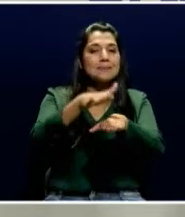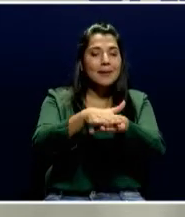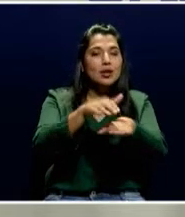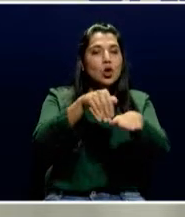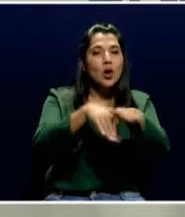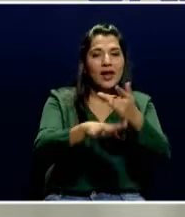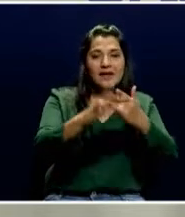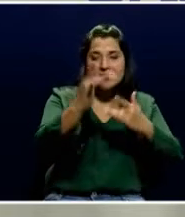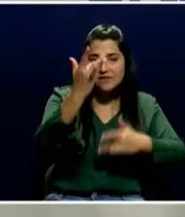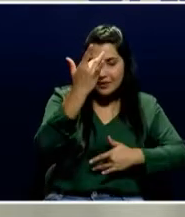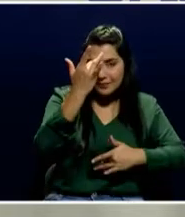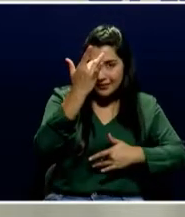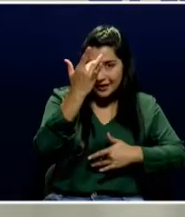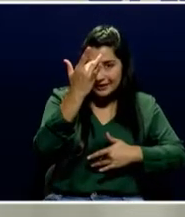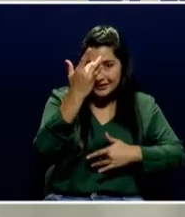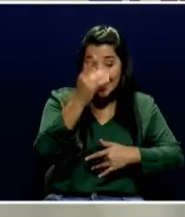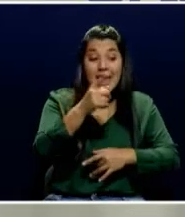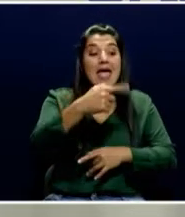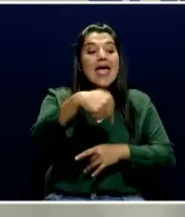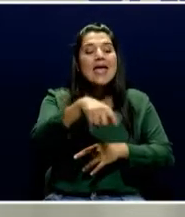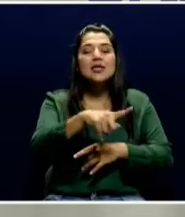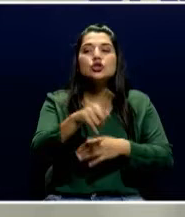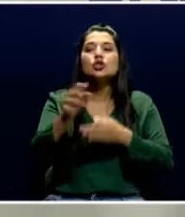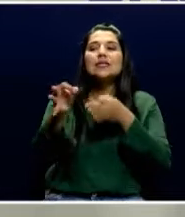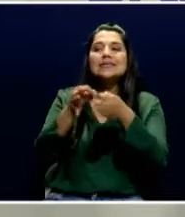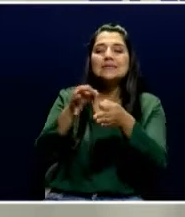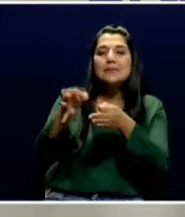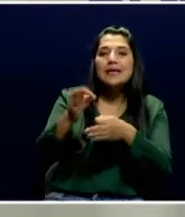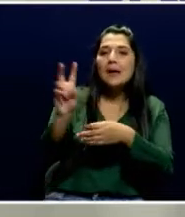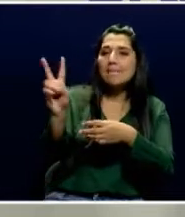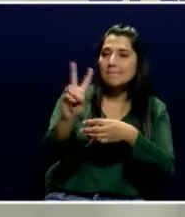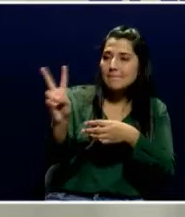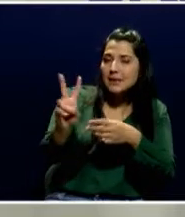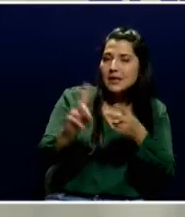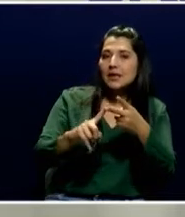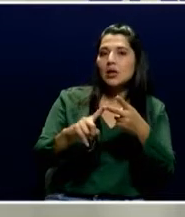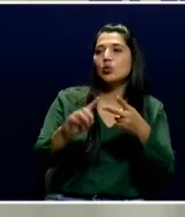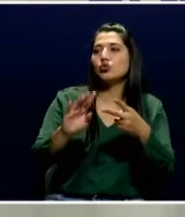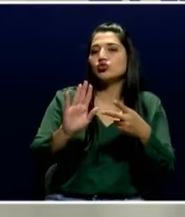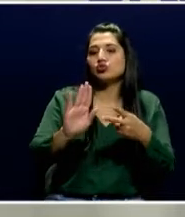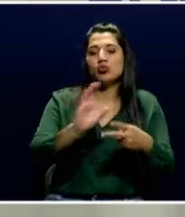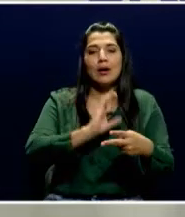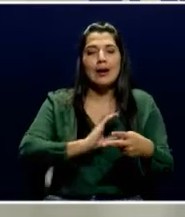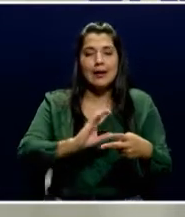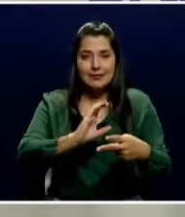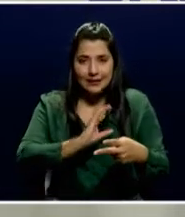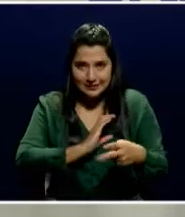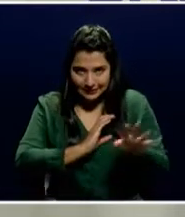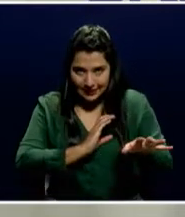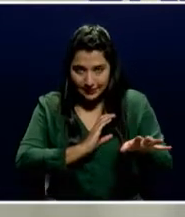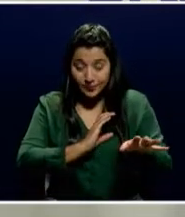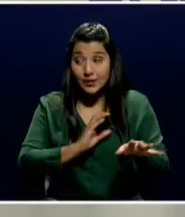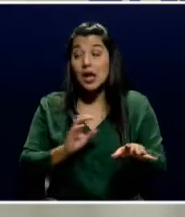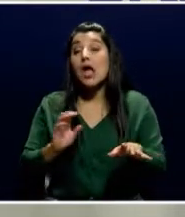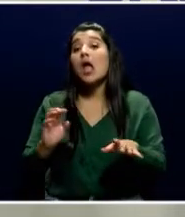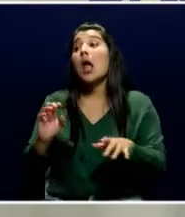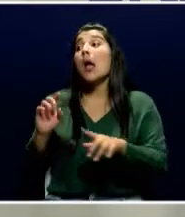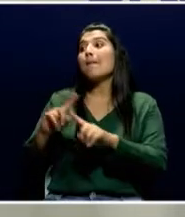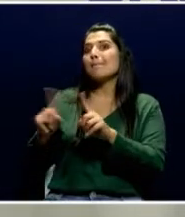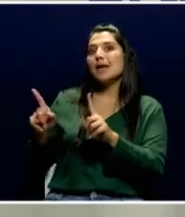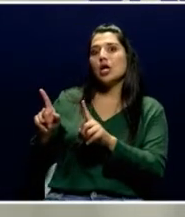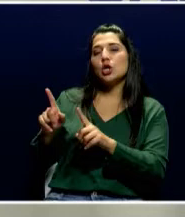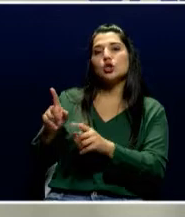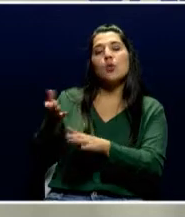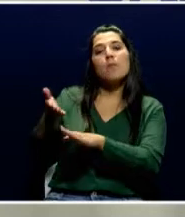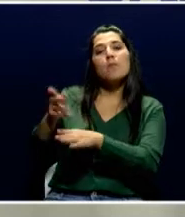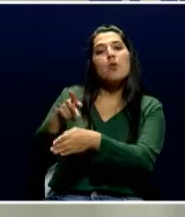caracterizan el virus y su efecto, que es la enfermedad COVID-19, los meteorólogos, por ejemplo, nos caracterizan